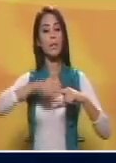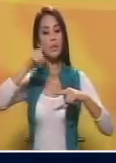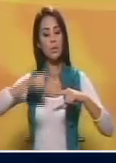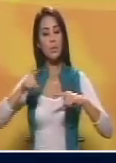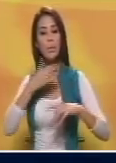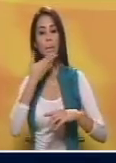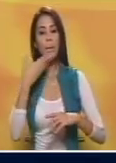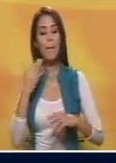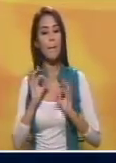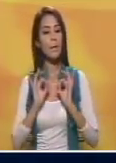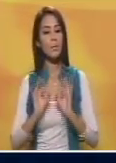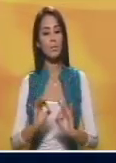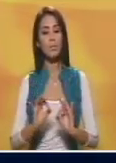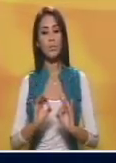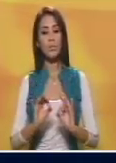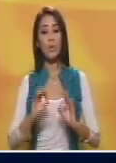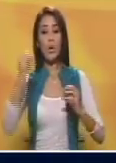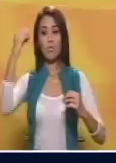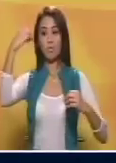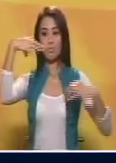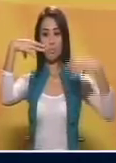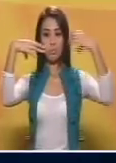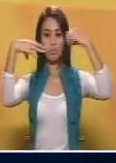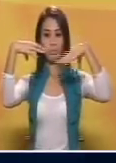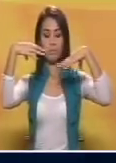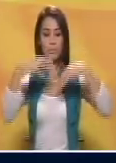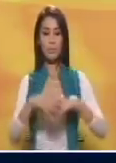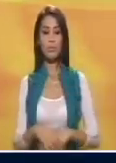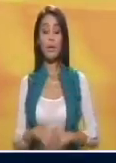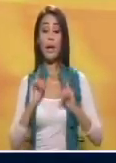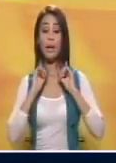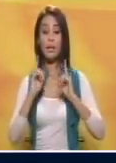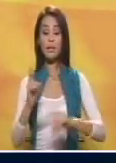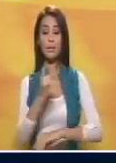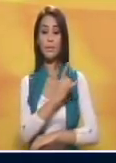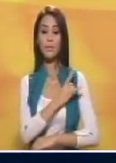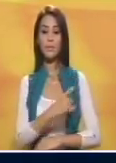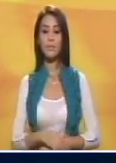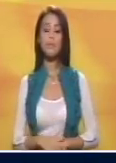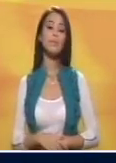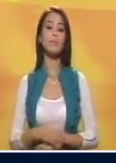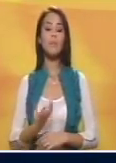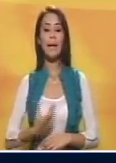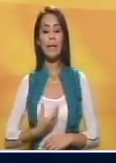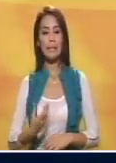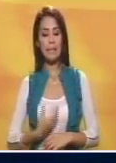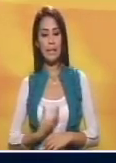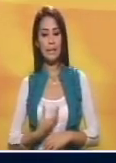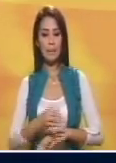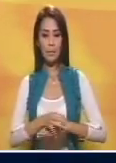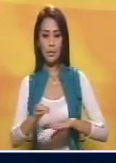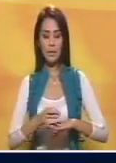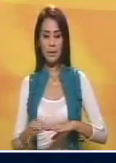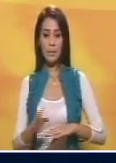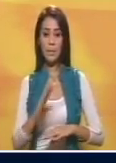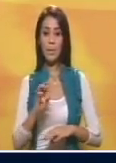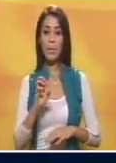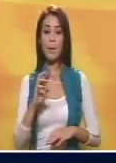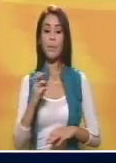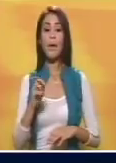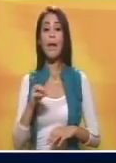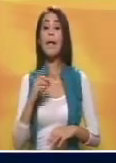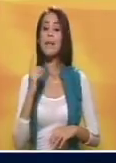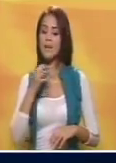la mejora de la iluminaria como en la avenida Universidad. La alcaldesa del municipio Bermúdez, Nircia Villegas, informó que